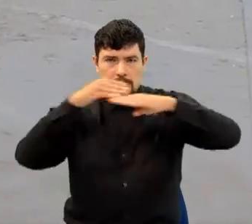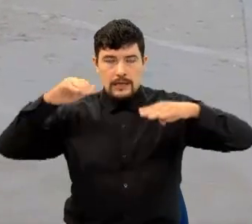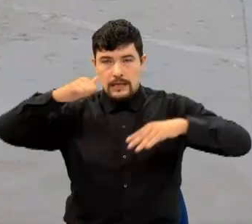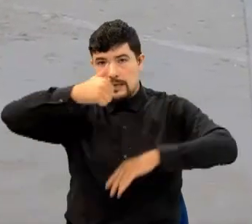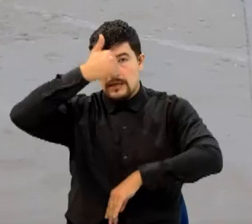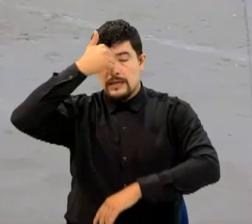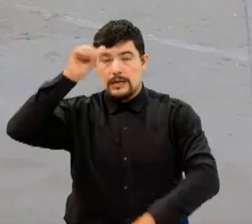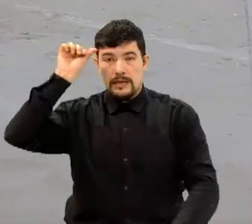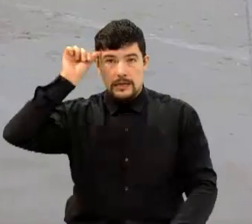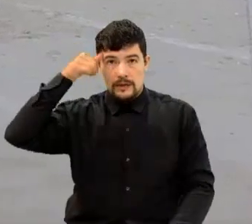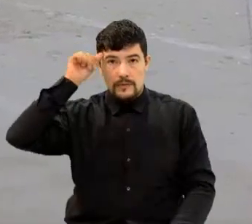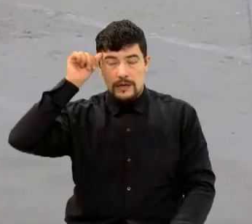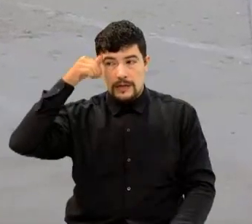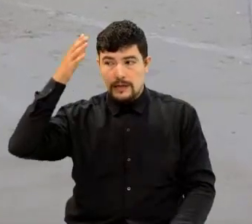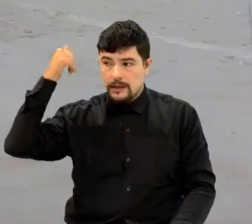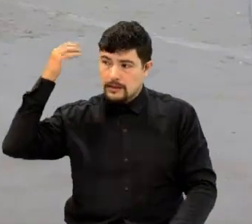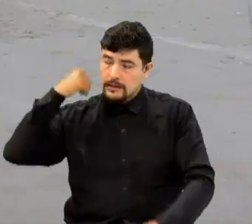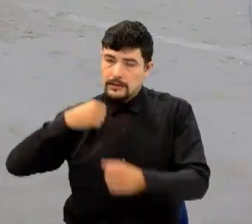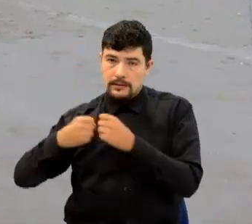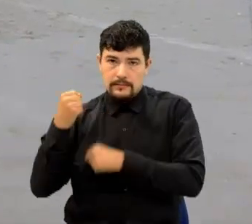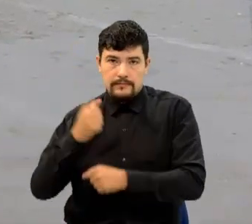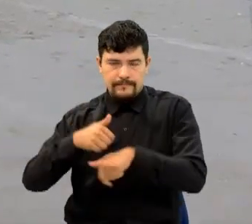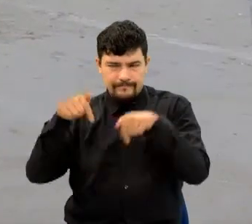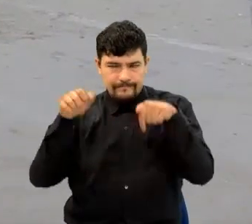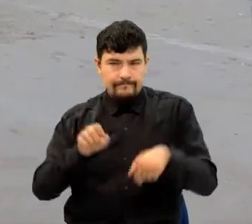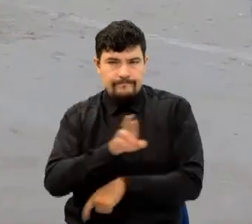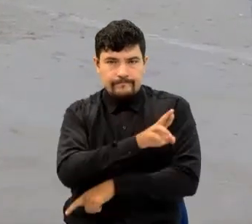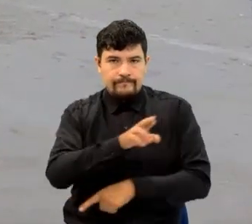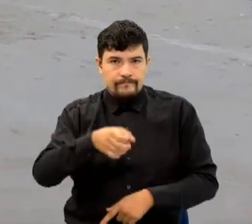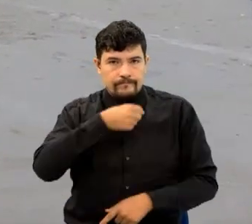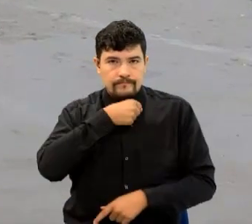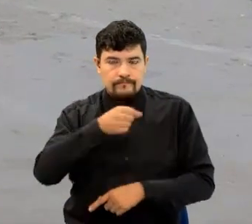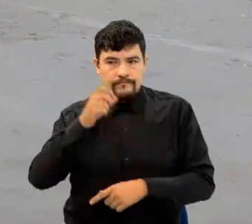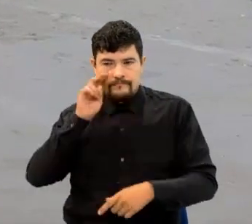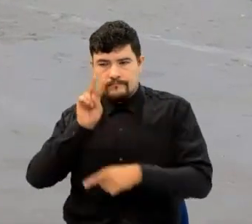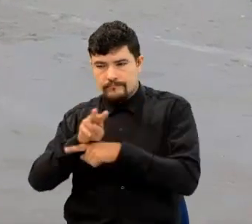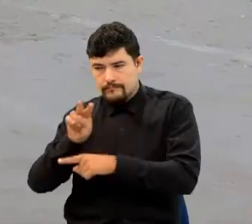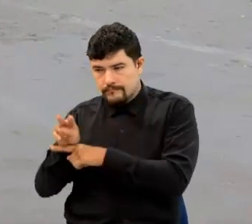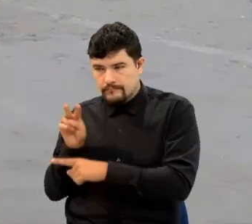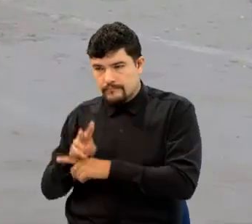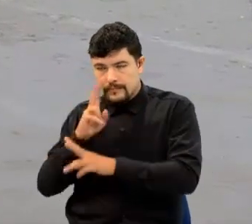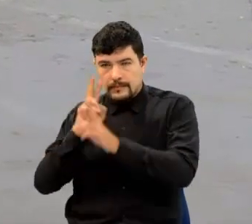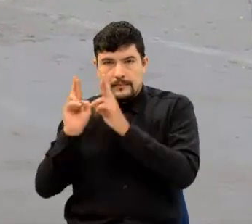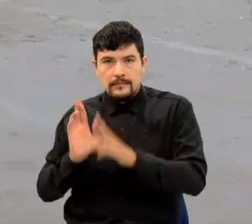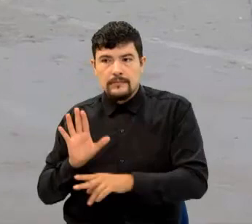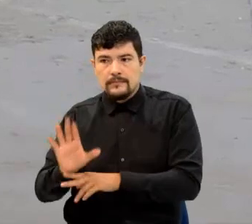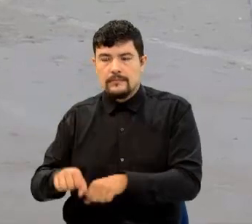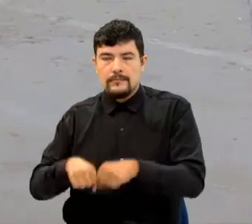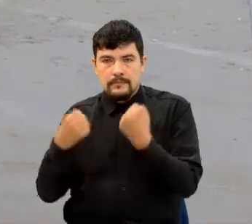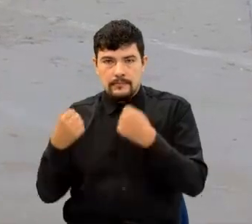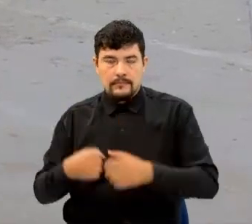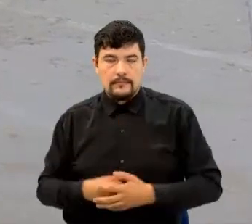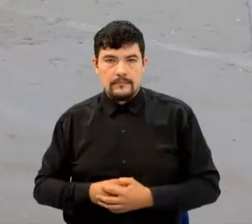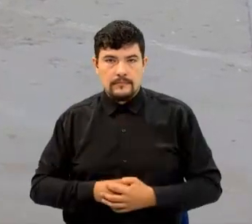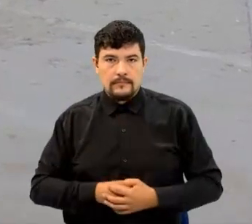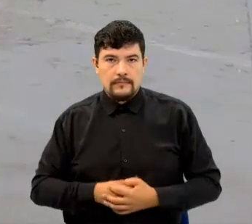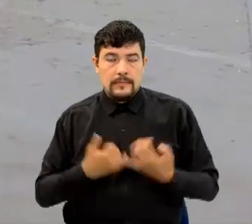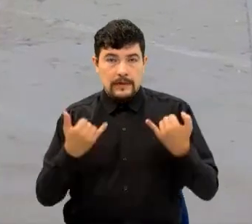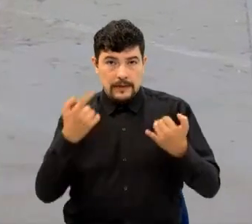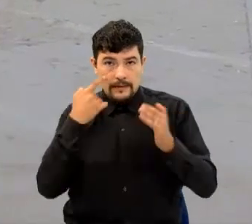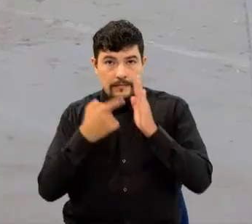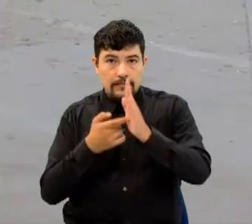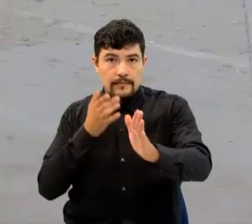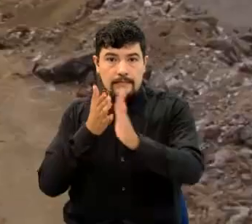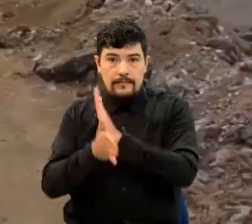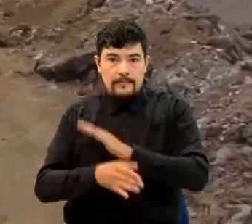principal. Recordemos que en años anteriores Oriente Noticias estuvo haciéndole seguimiento a los daños que presentaban. En el siguiente informe les